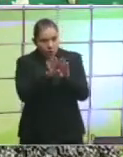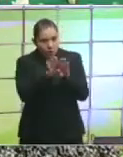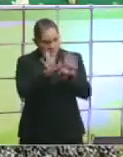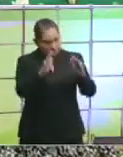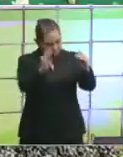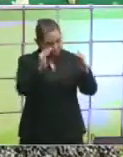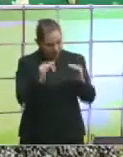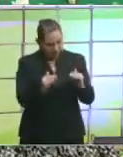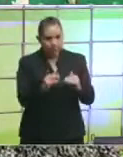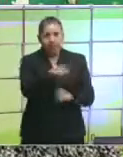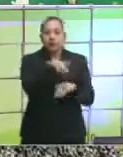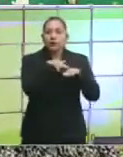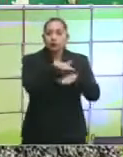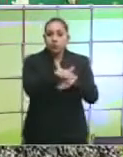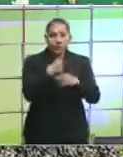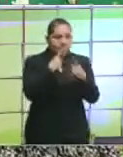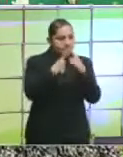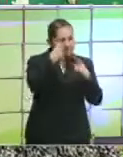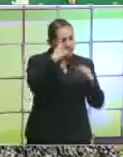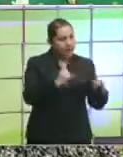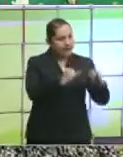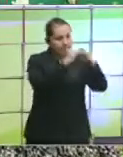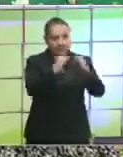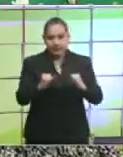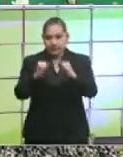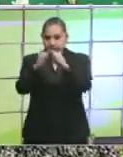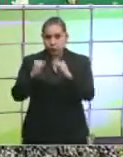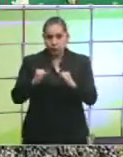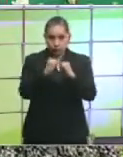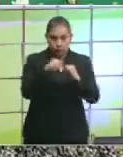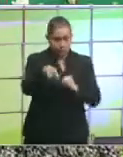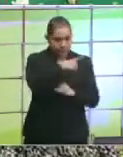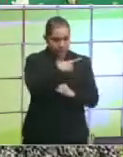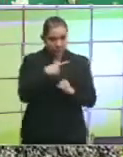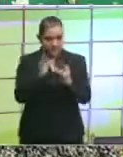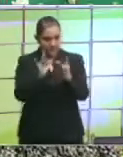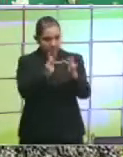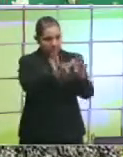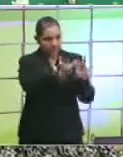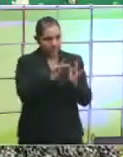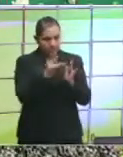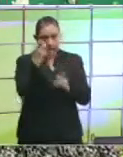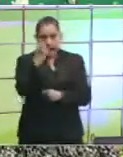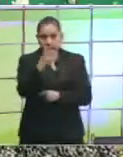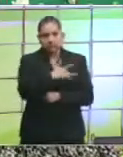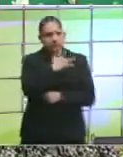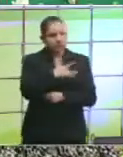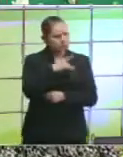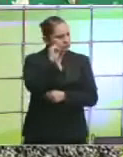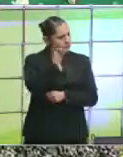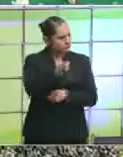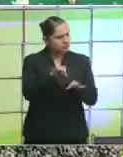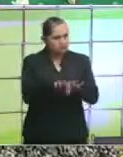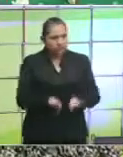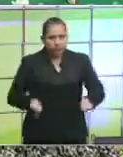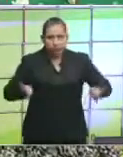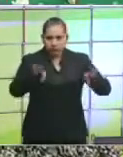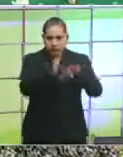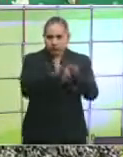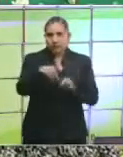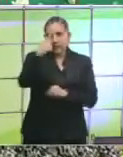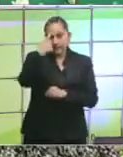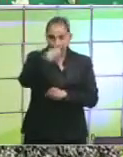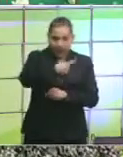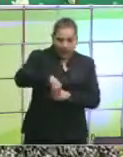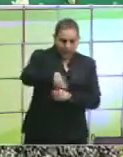me parece central creo que fue un asunto muy importante en algunas de las presidencias de las